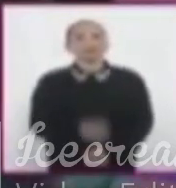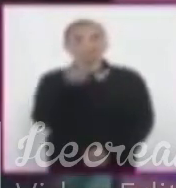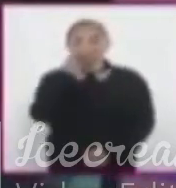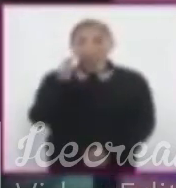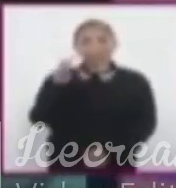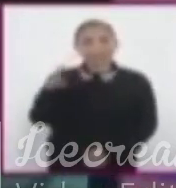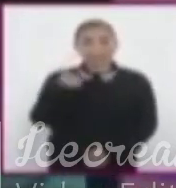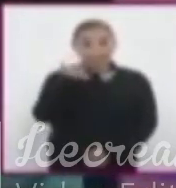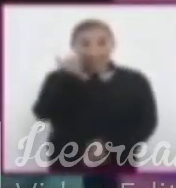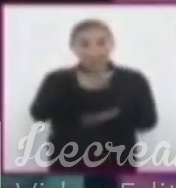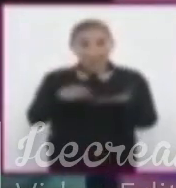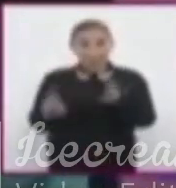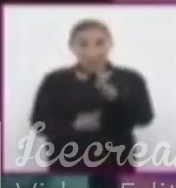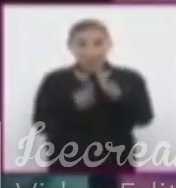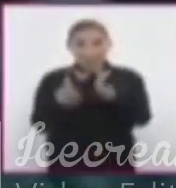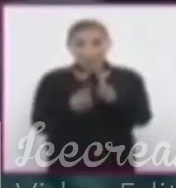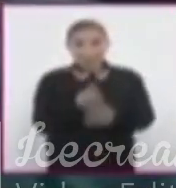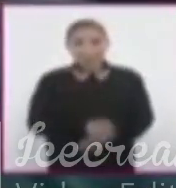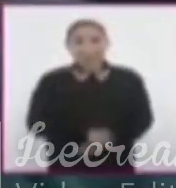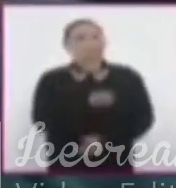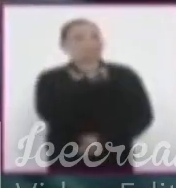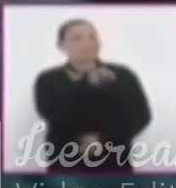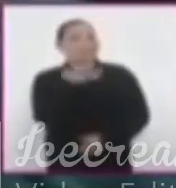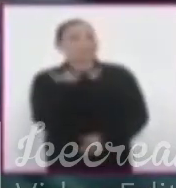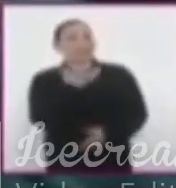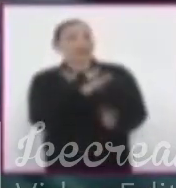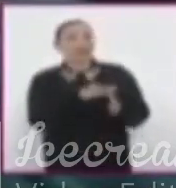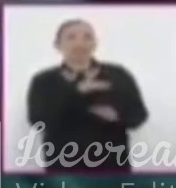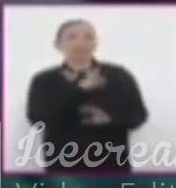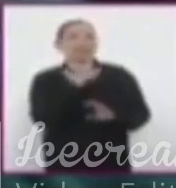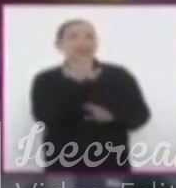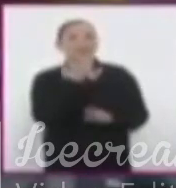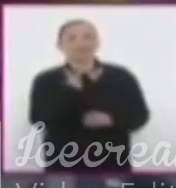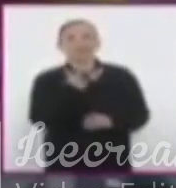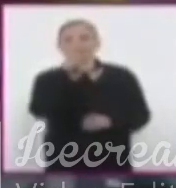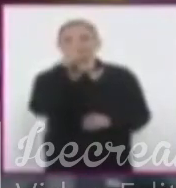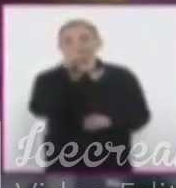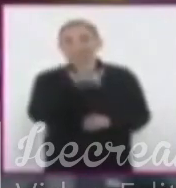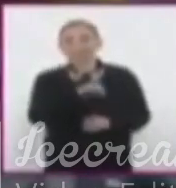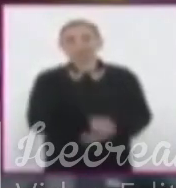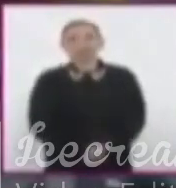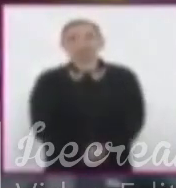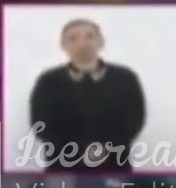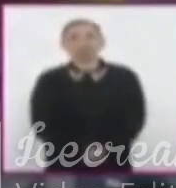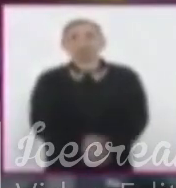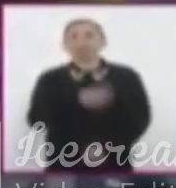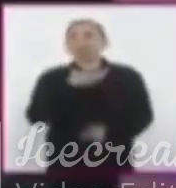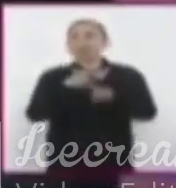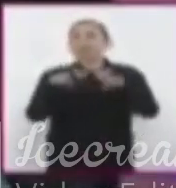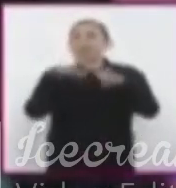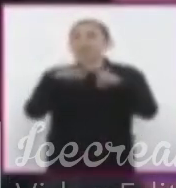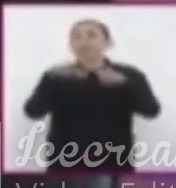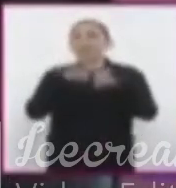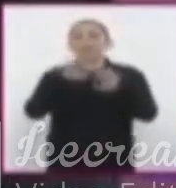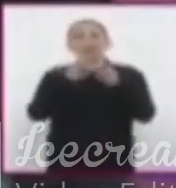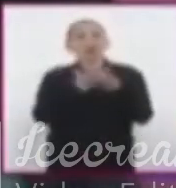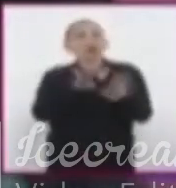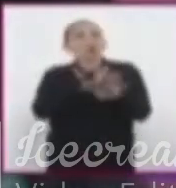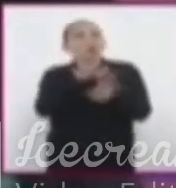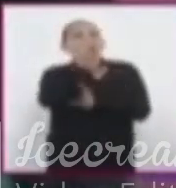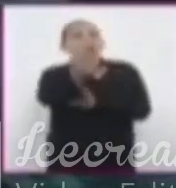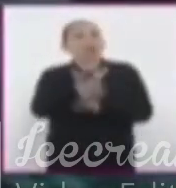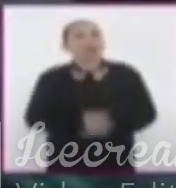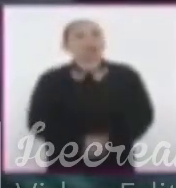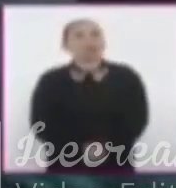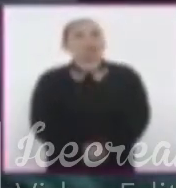Mira, tú querías comprar una licuadora, ¿no? Sí, la que tenemos en casa ya está fallando. Hay varios planes. ¿Cómo piensas